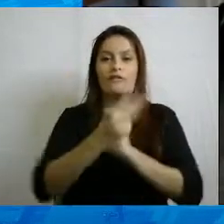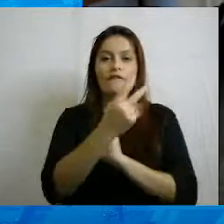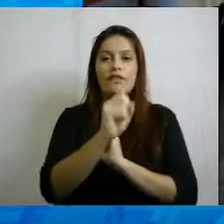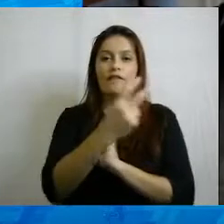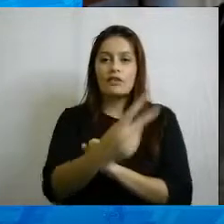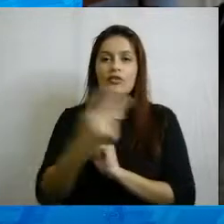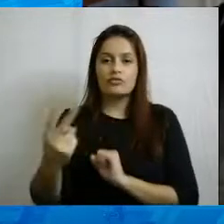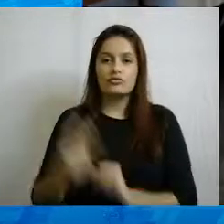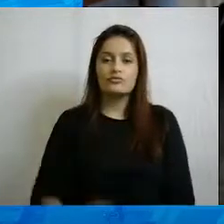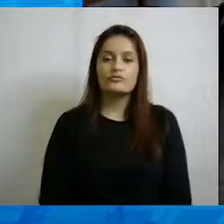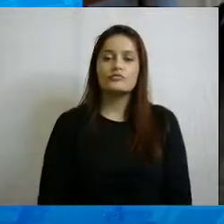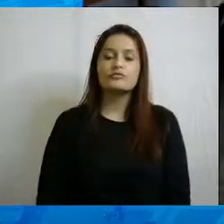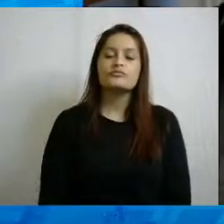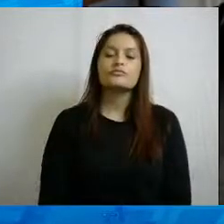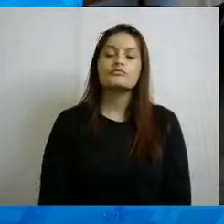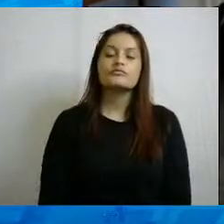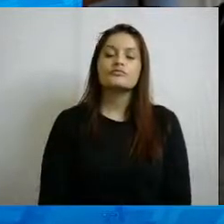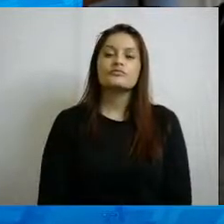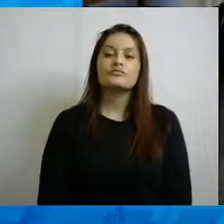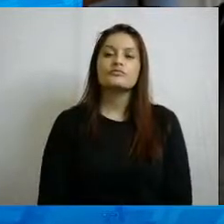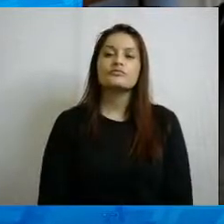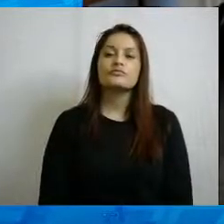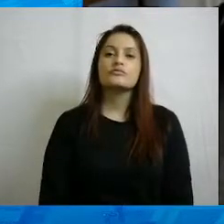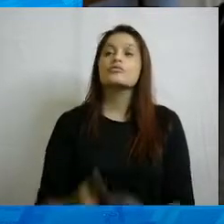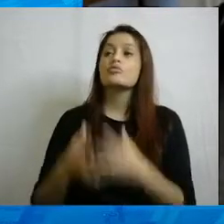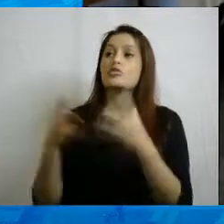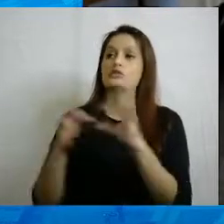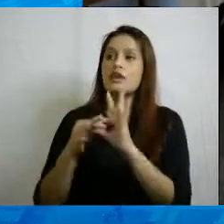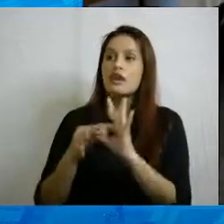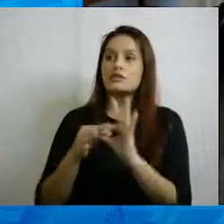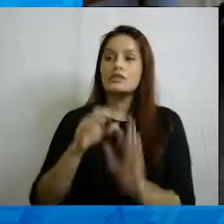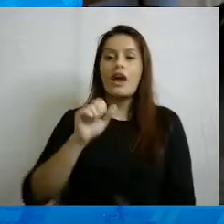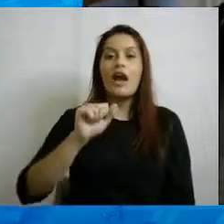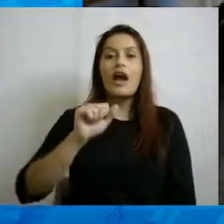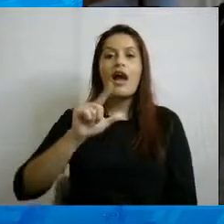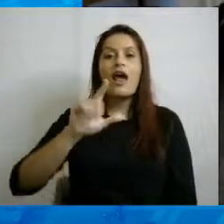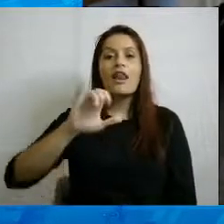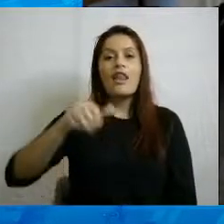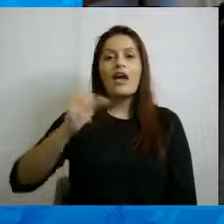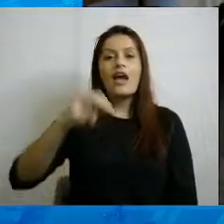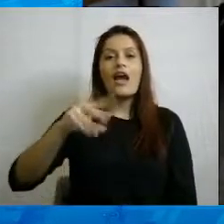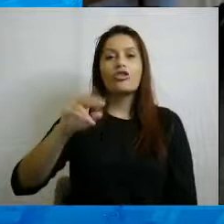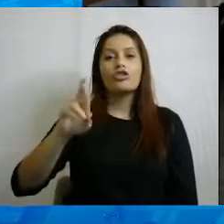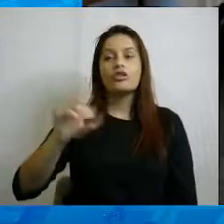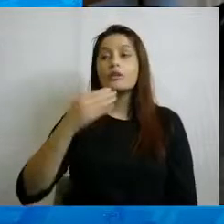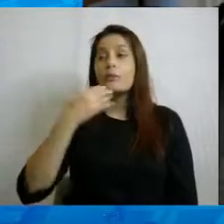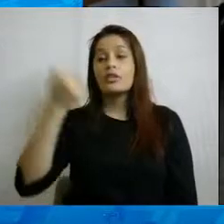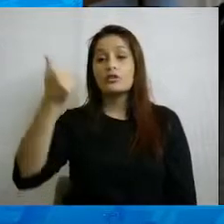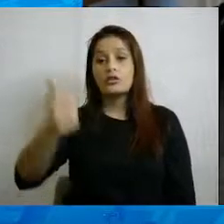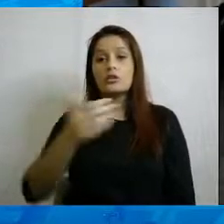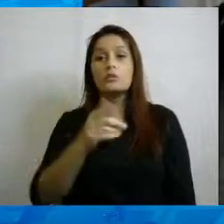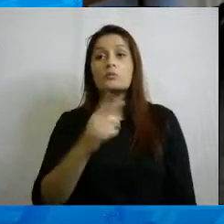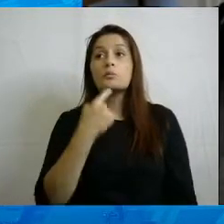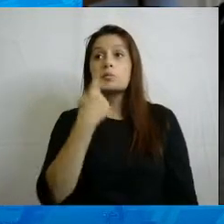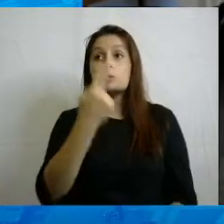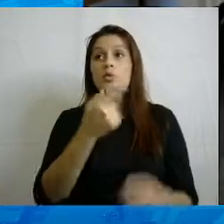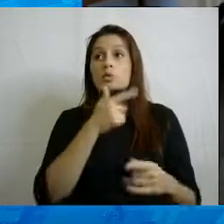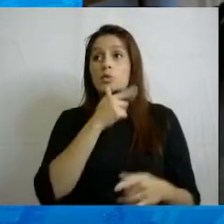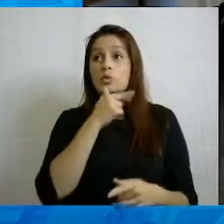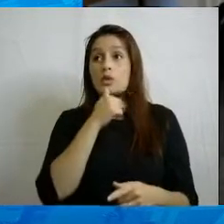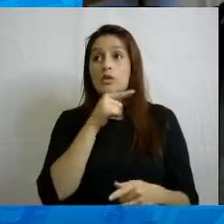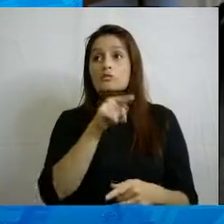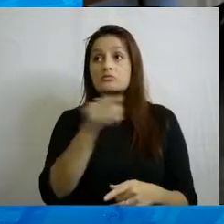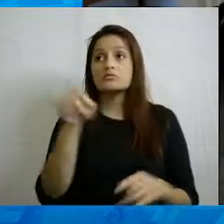2022. Muchas gracias, Alejandro. Directora Claudia, concejales, ¿hay alguna duda, inquietud? Se conoce del